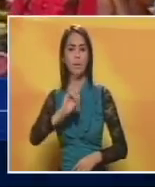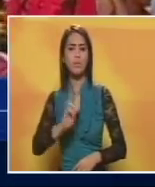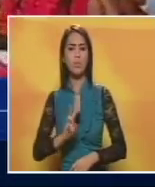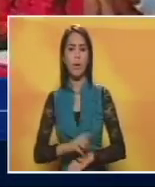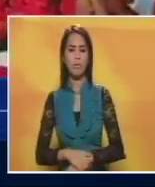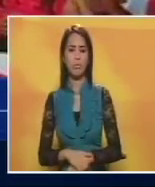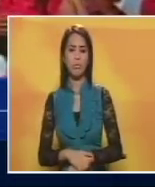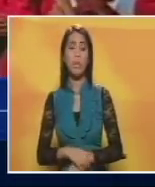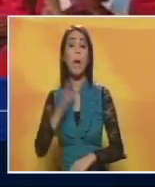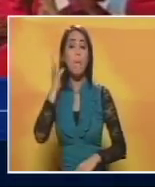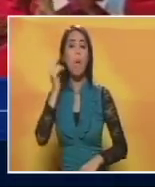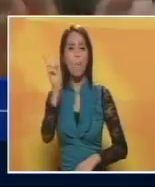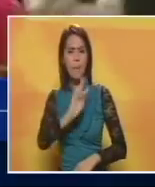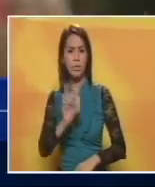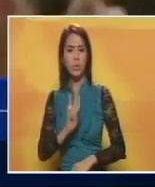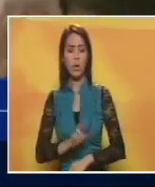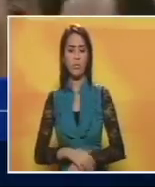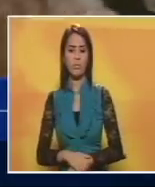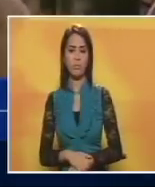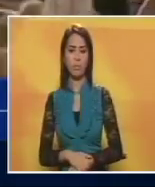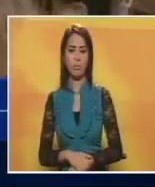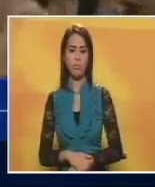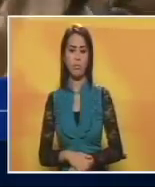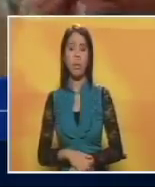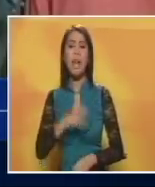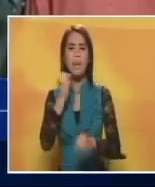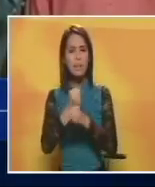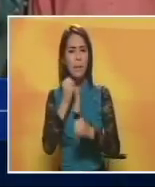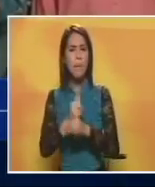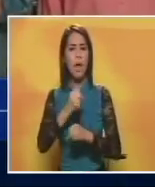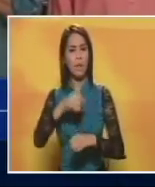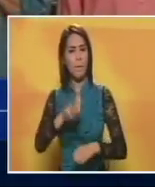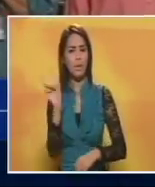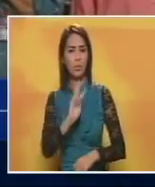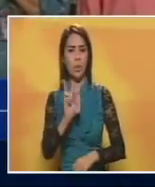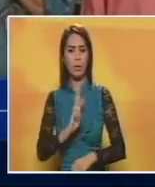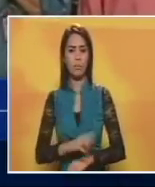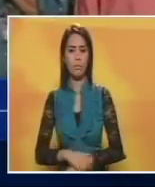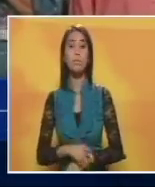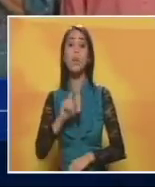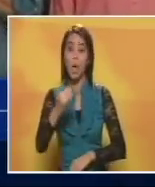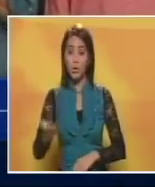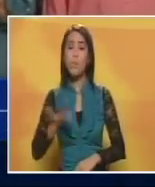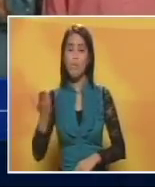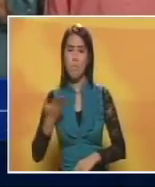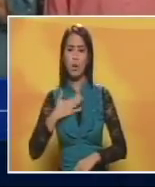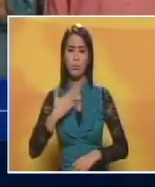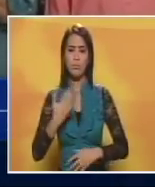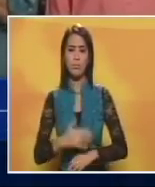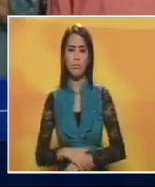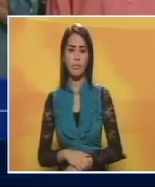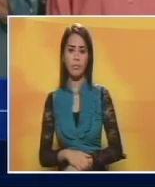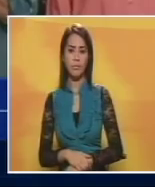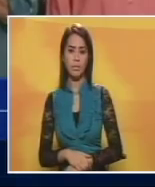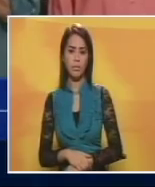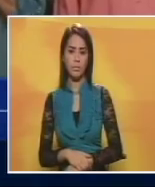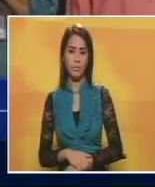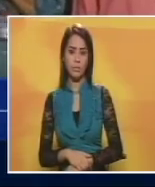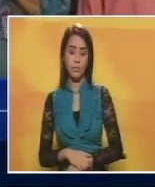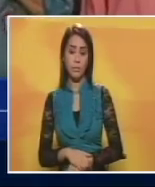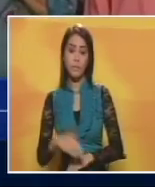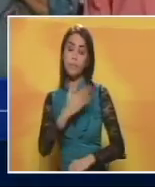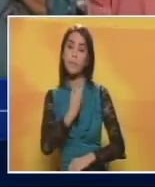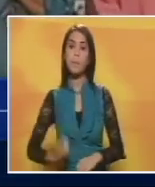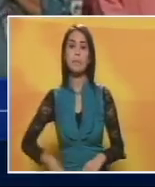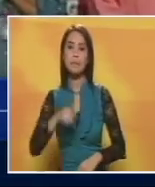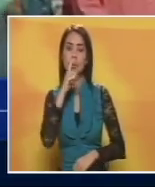venezolana, la mujer venezolana, la clase obrera venezolana. Eso es lo que me importa a mí. El jefe